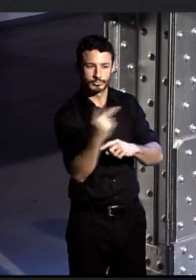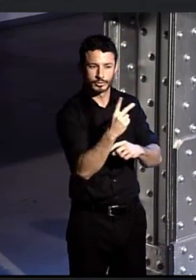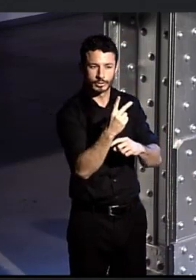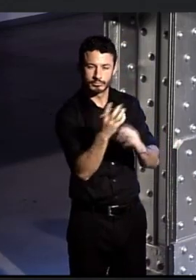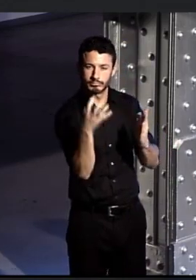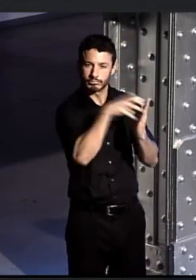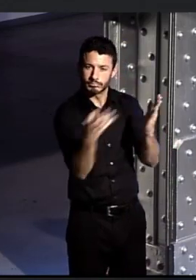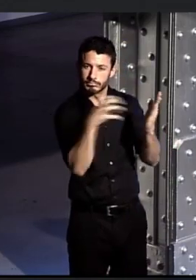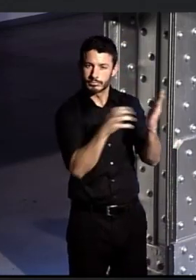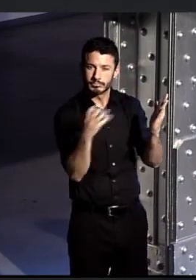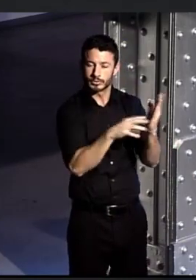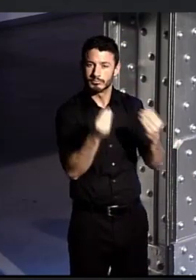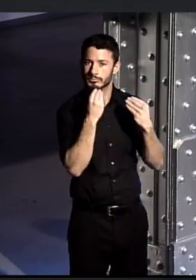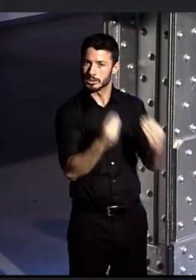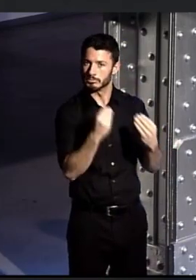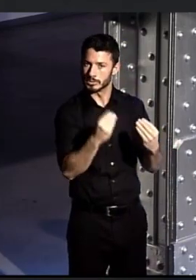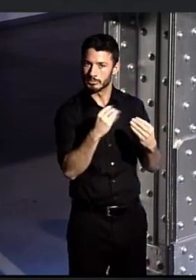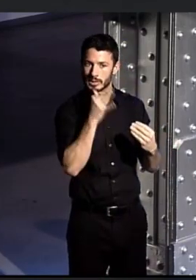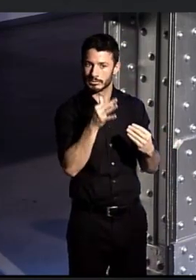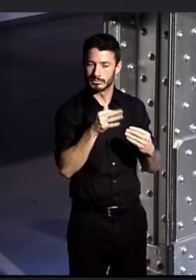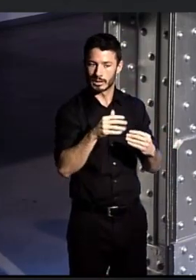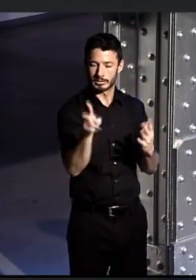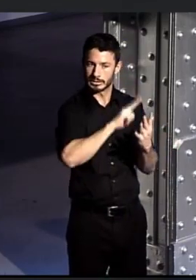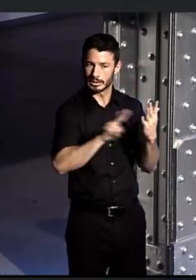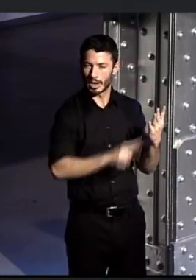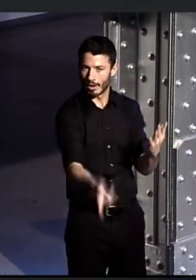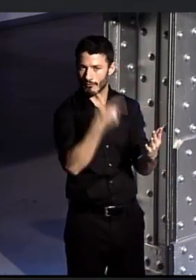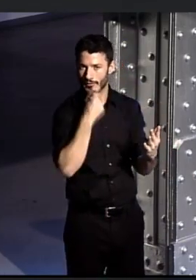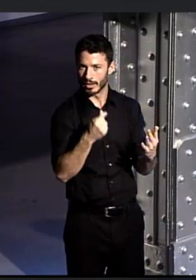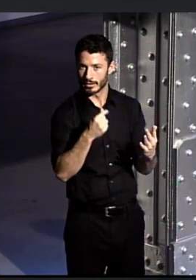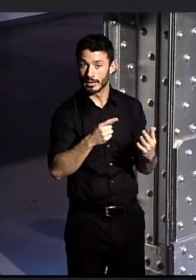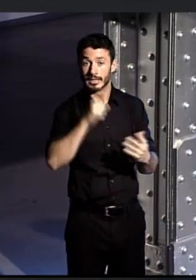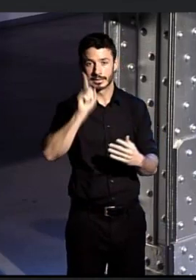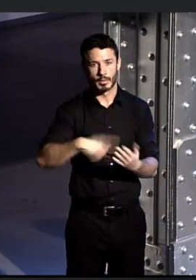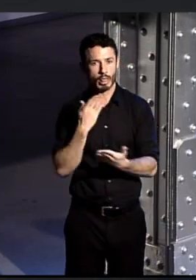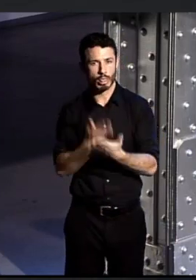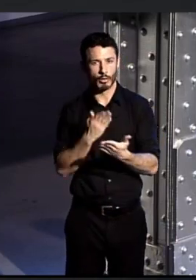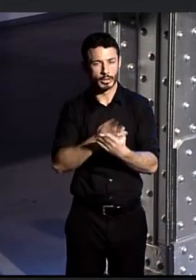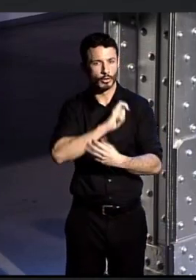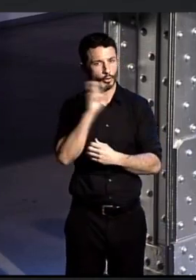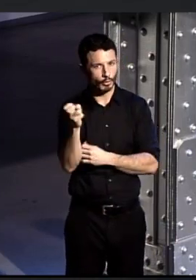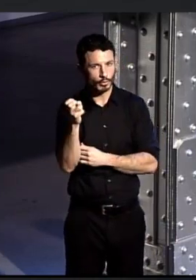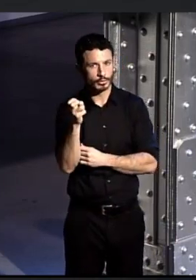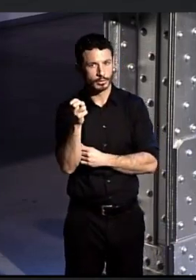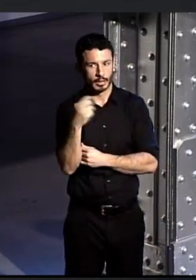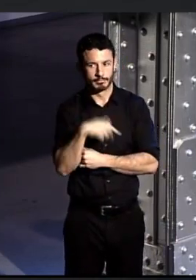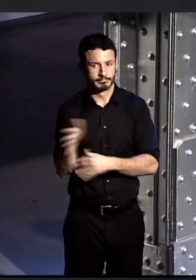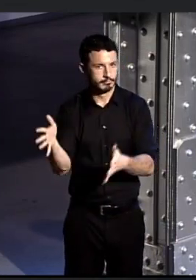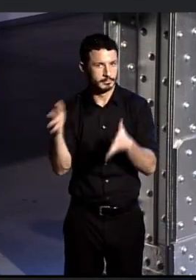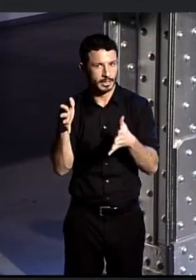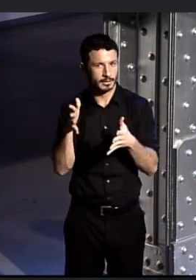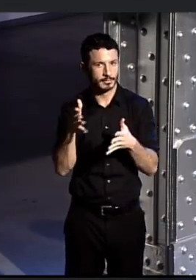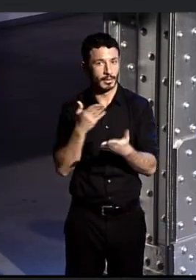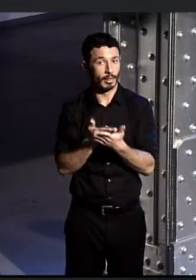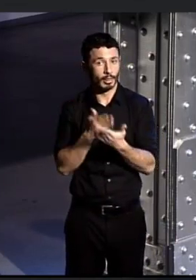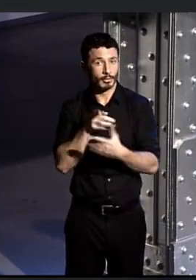colocados y son muy ágiles, al igual que otro tipo de documentos, como el que voy a decir ahora, que en este Mistress Oranican me encantó que